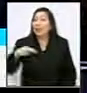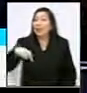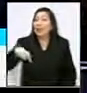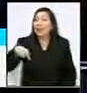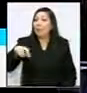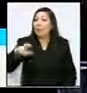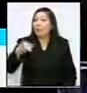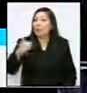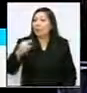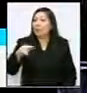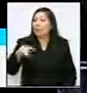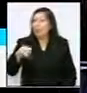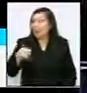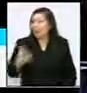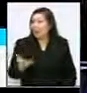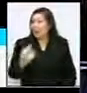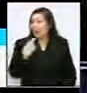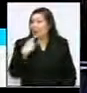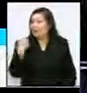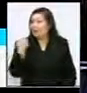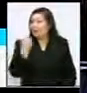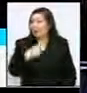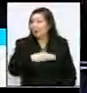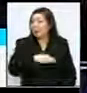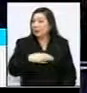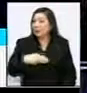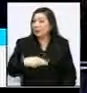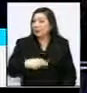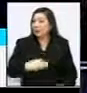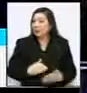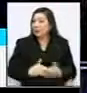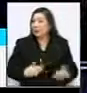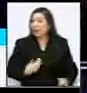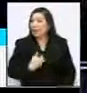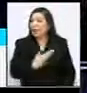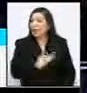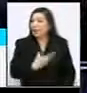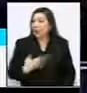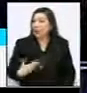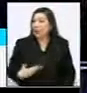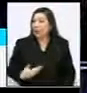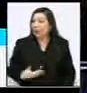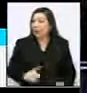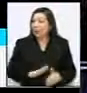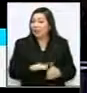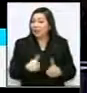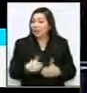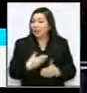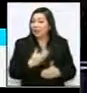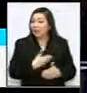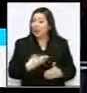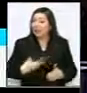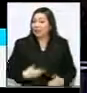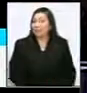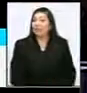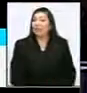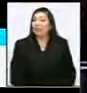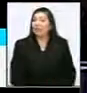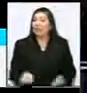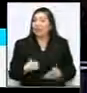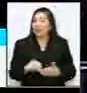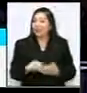el parlamentarismo el primer ministro, el jefe de gobierno, el gobernante, lo